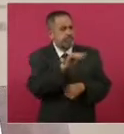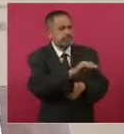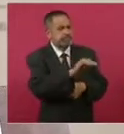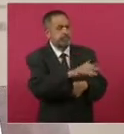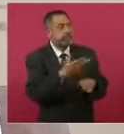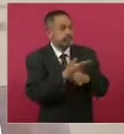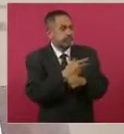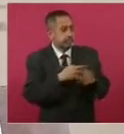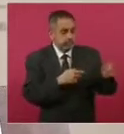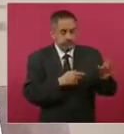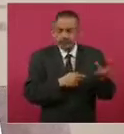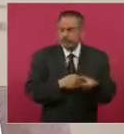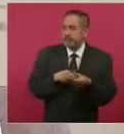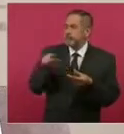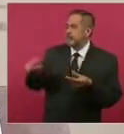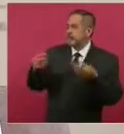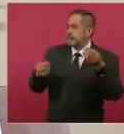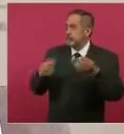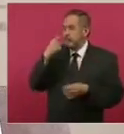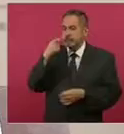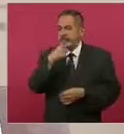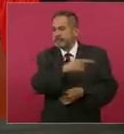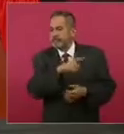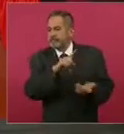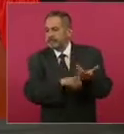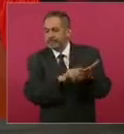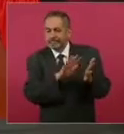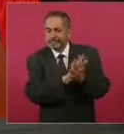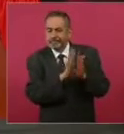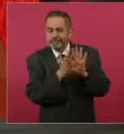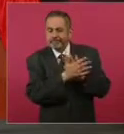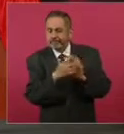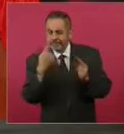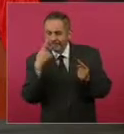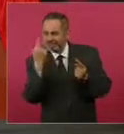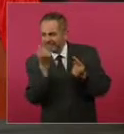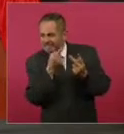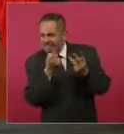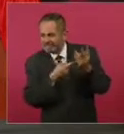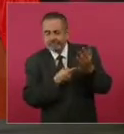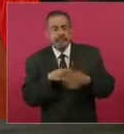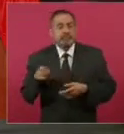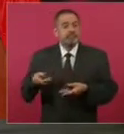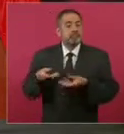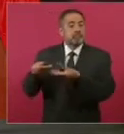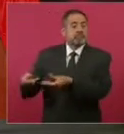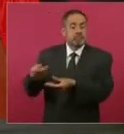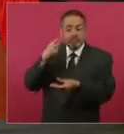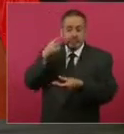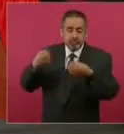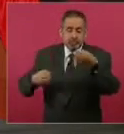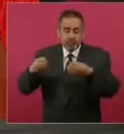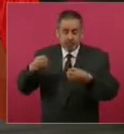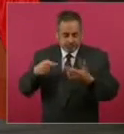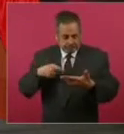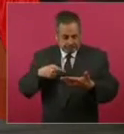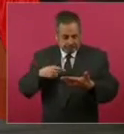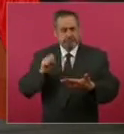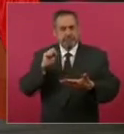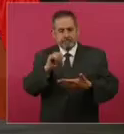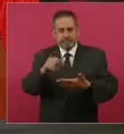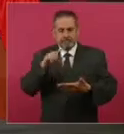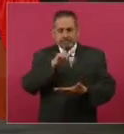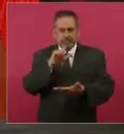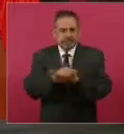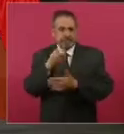jueces que hubo una acción concertada, orientada precisamente a disponer de recursos públicos. Eso nos lleva a que